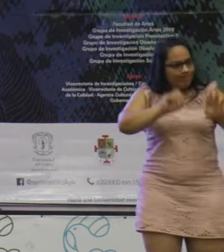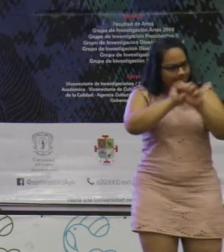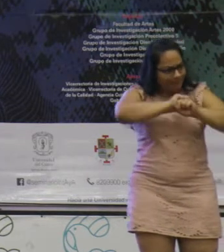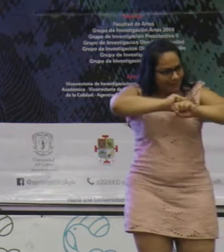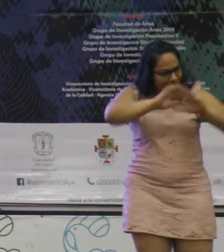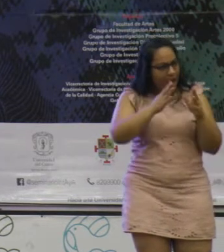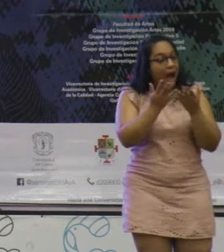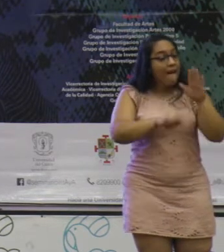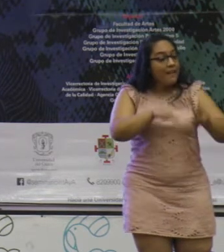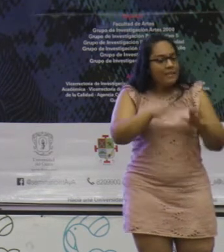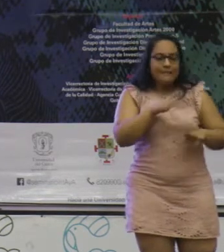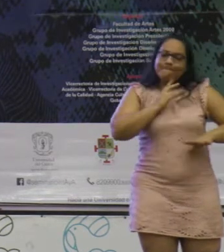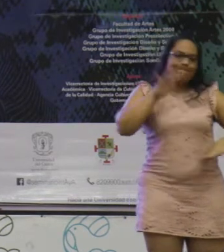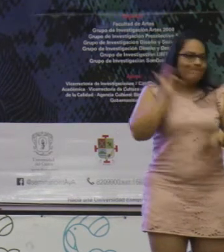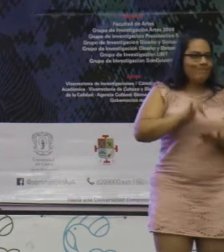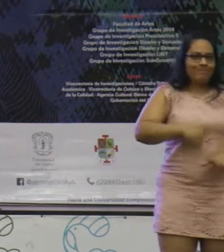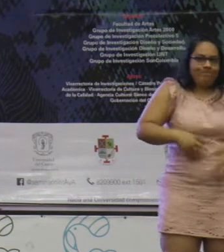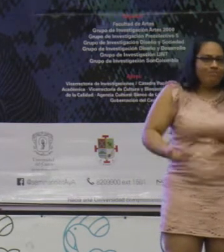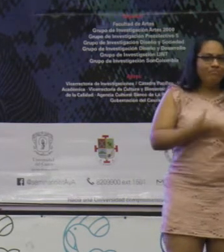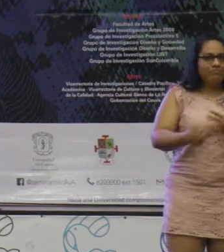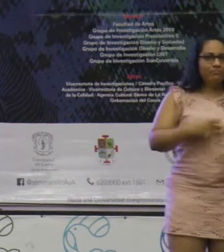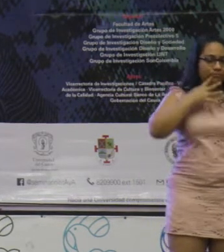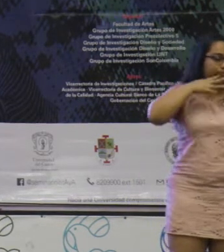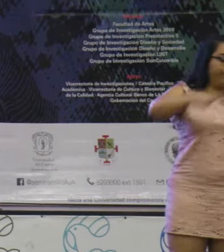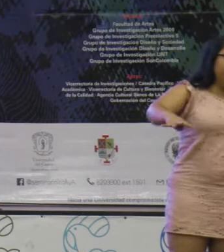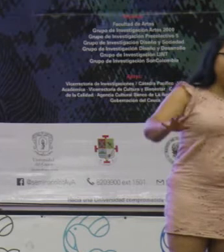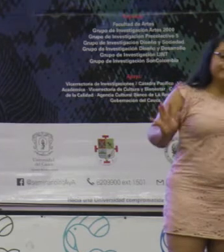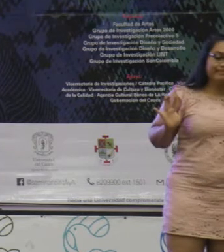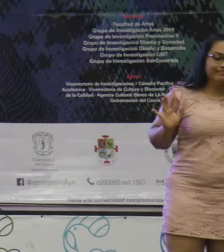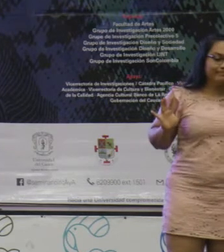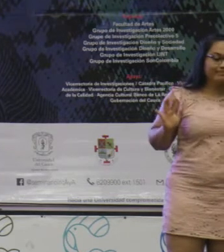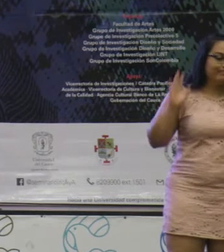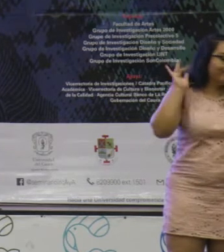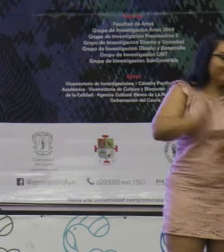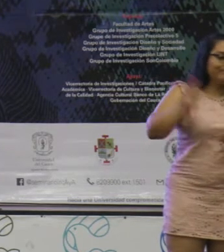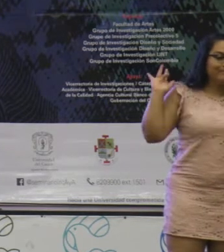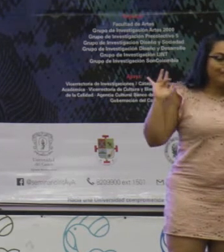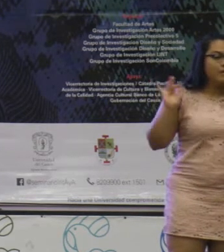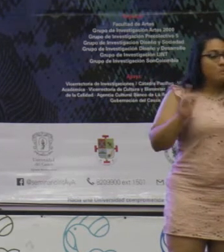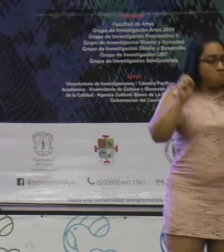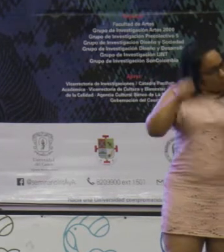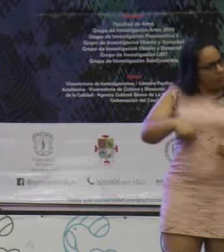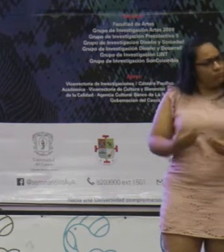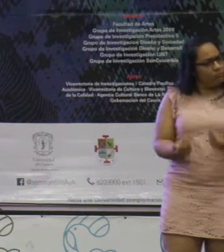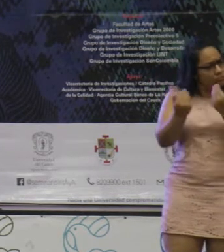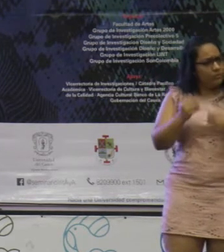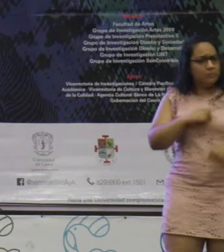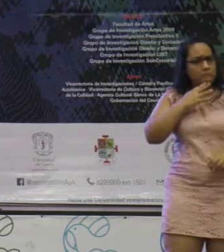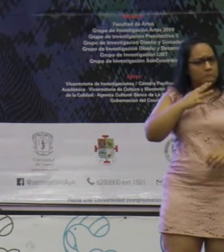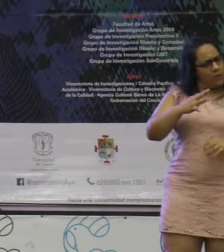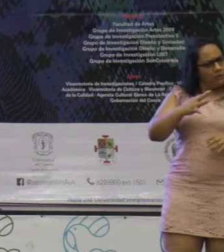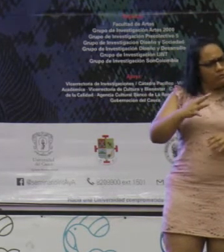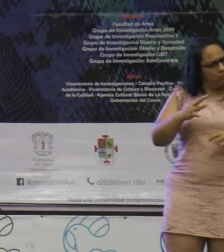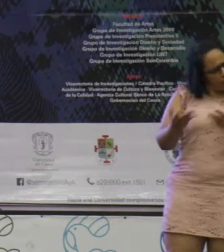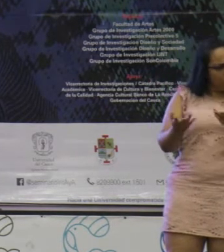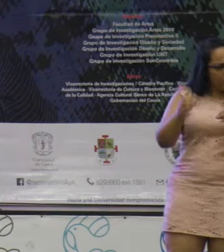momentos en los que toca ser muy perra y en los que toca ser radical. Y ese radical puede ser en buena onda, además. O sea, no necesariamente el